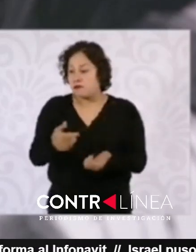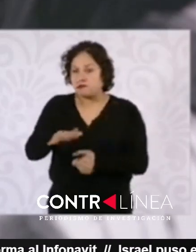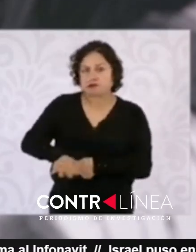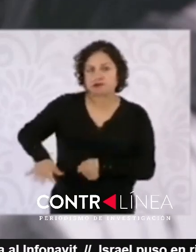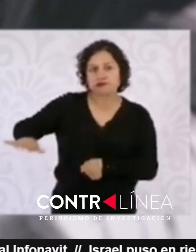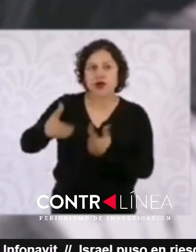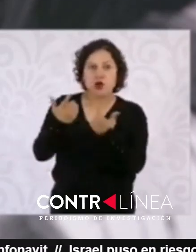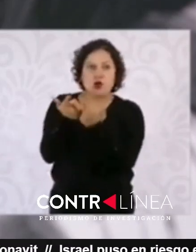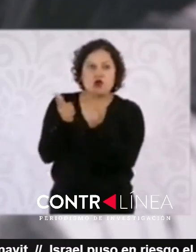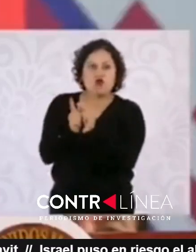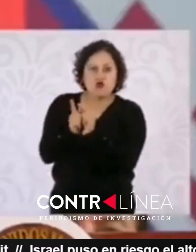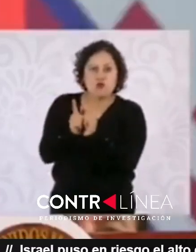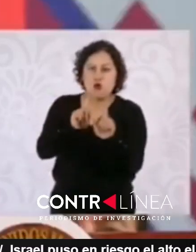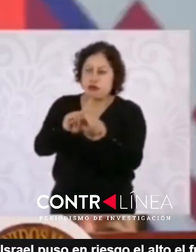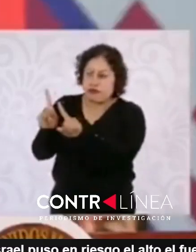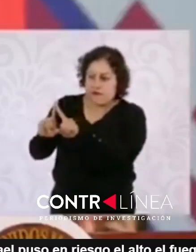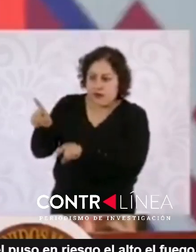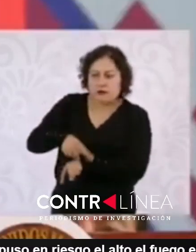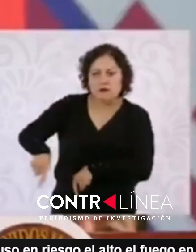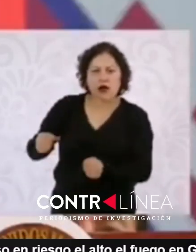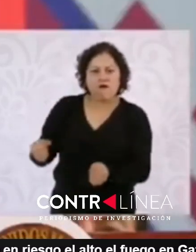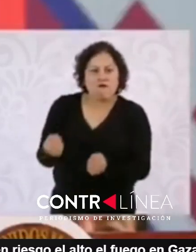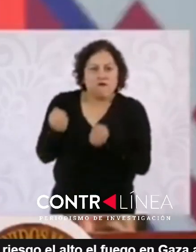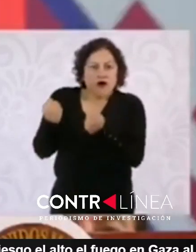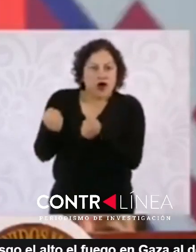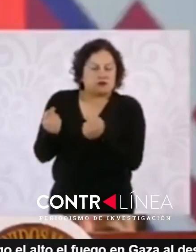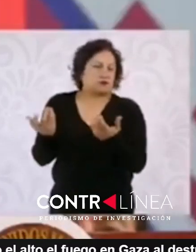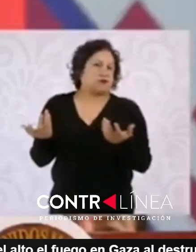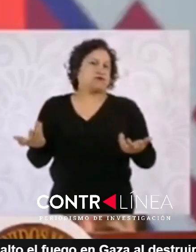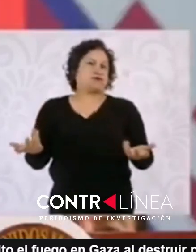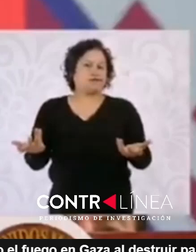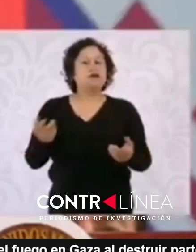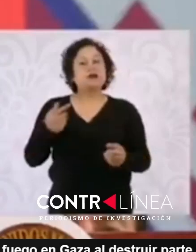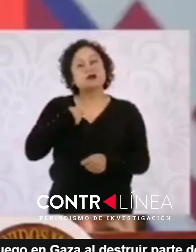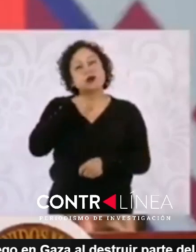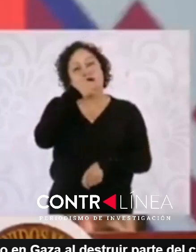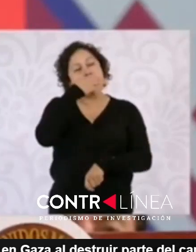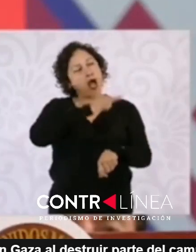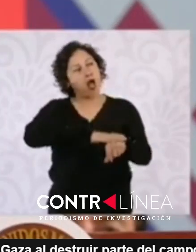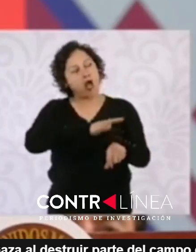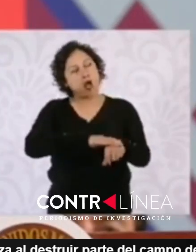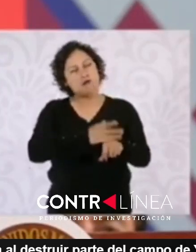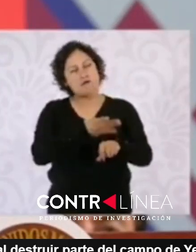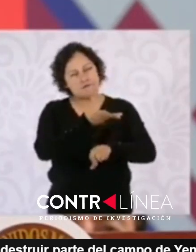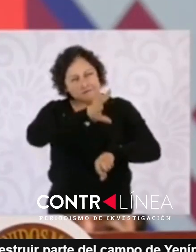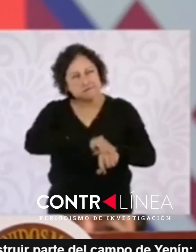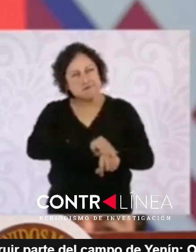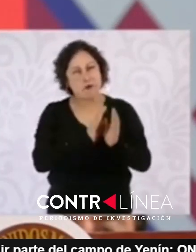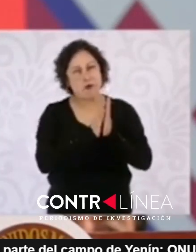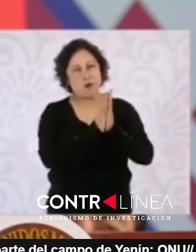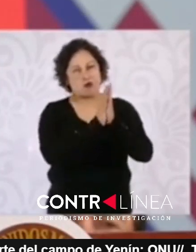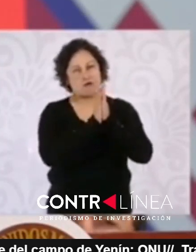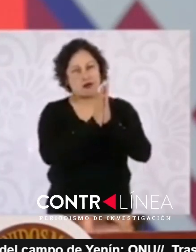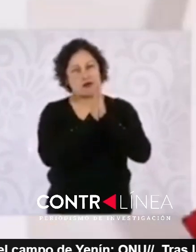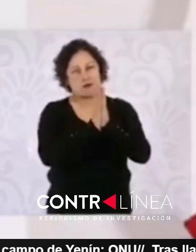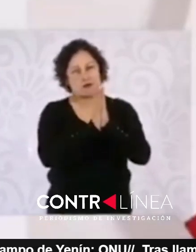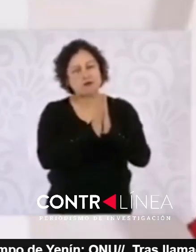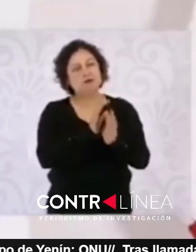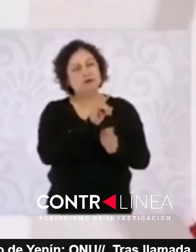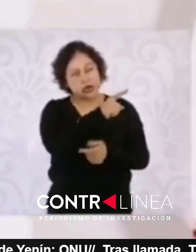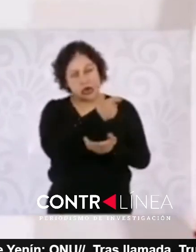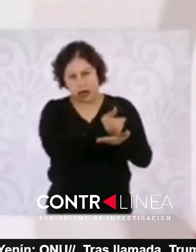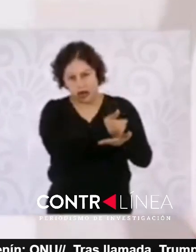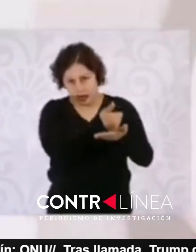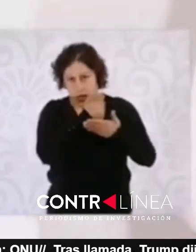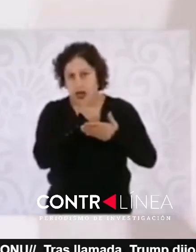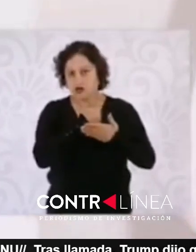fuego y que nosotros le pedíamos que también ayudara a Estados Unidos, a nuestro país, para evitar